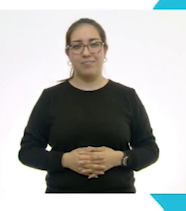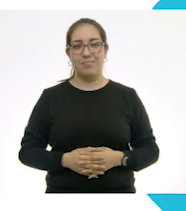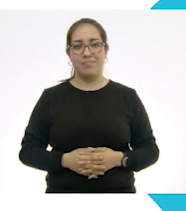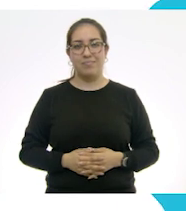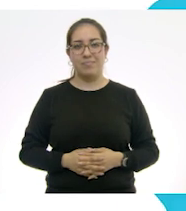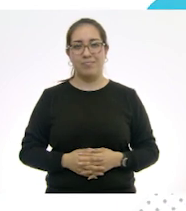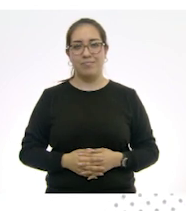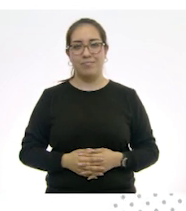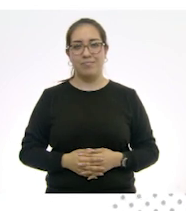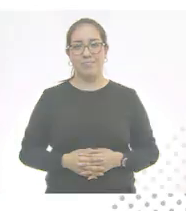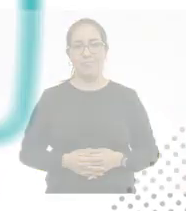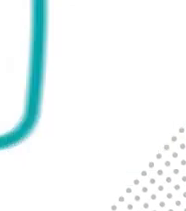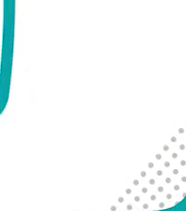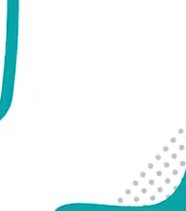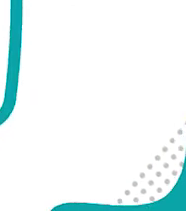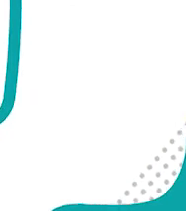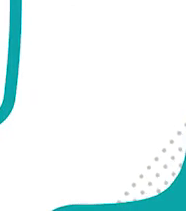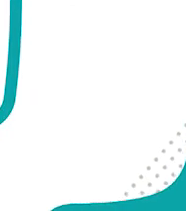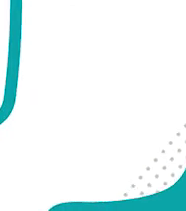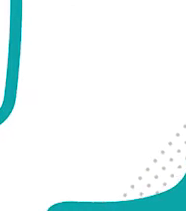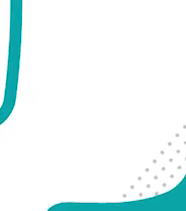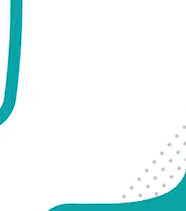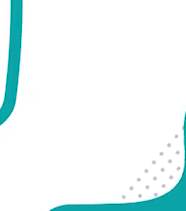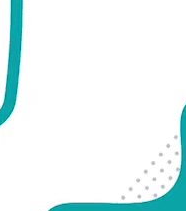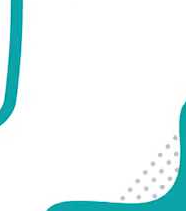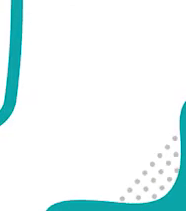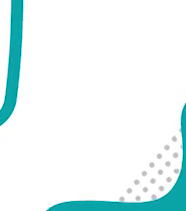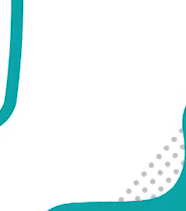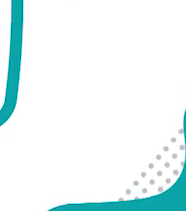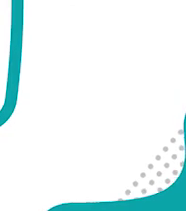.gov.mx Aprende en.oc